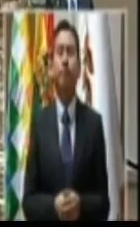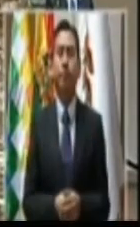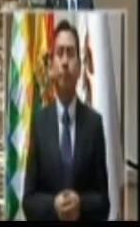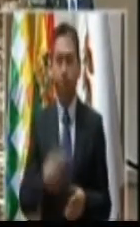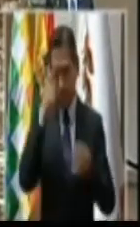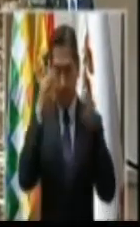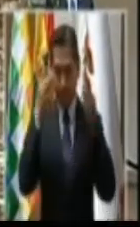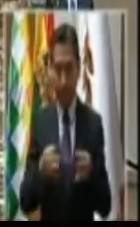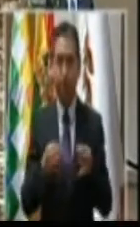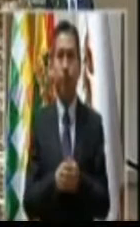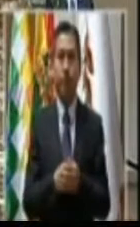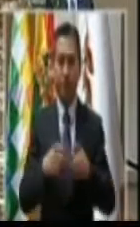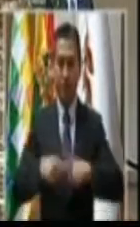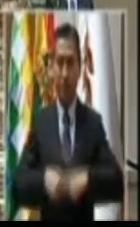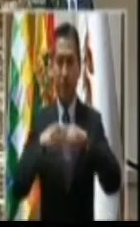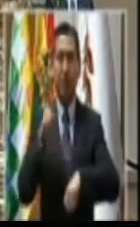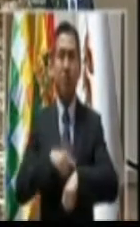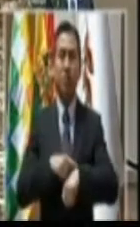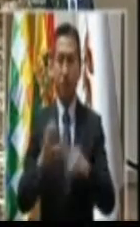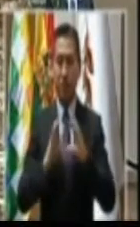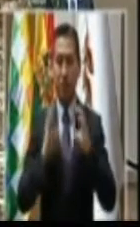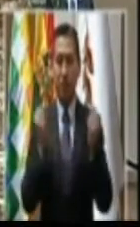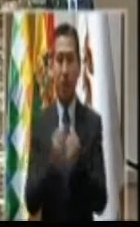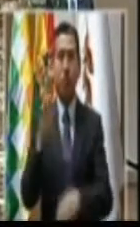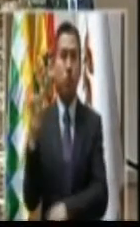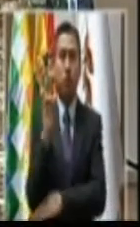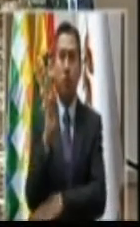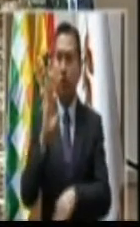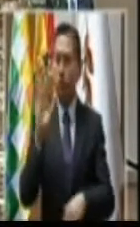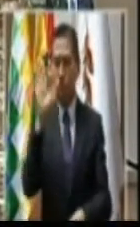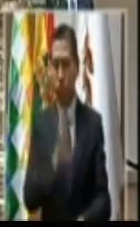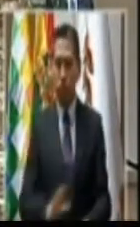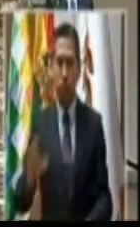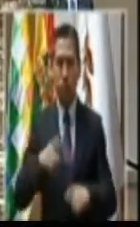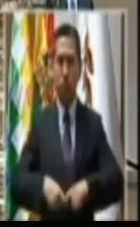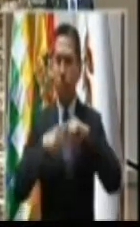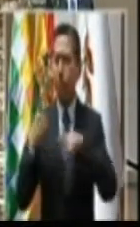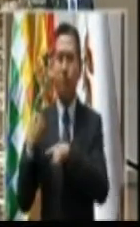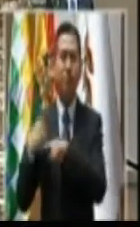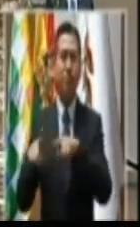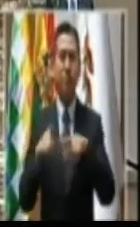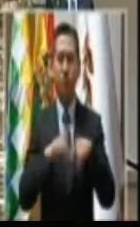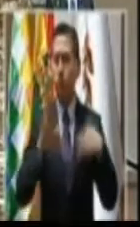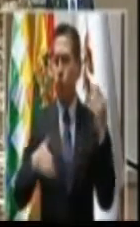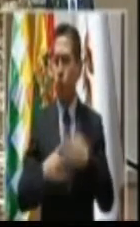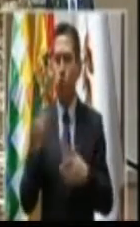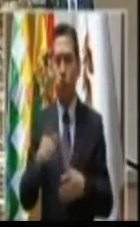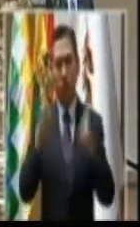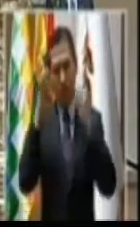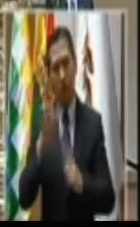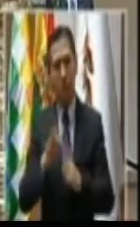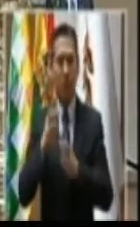El ciudadano de a pie ya no tiene plata para seguir soportando y no poder trabajar. Y acá me